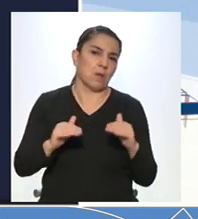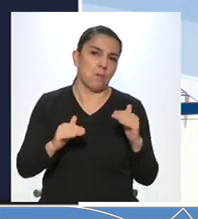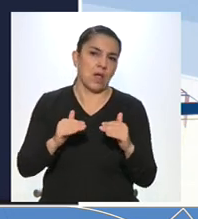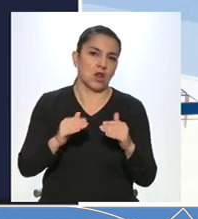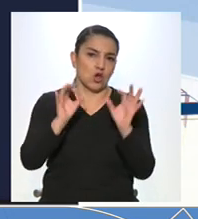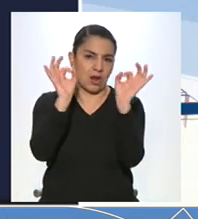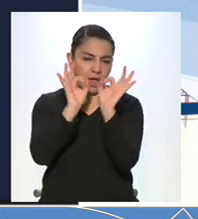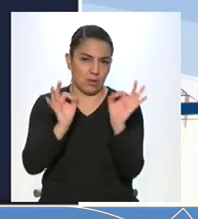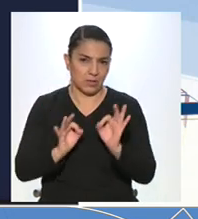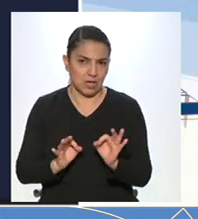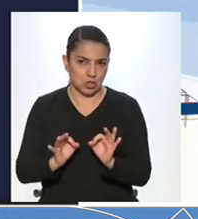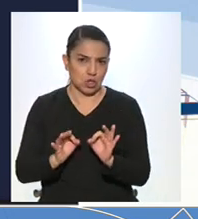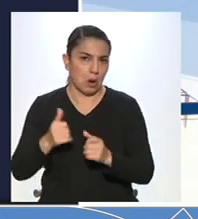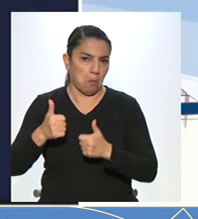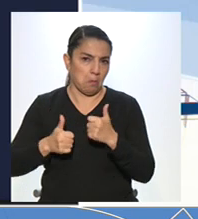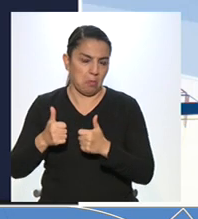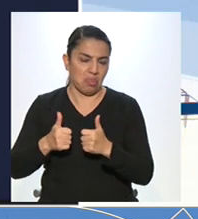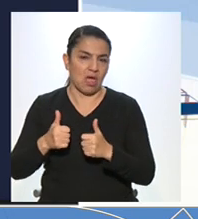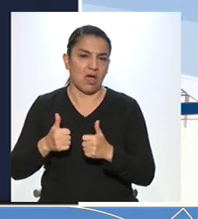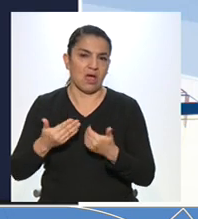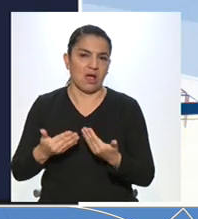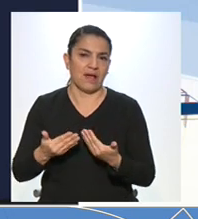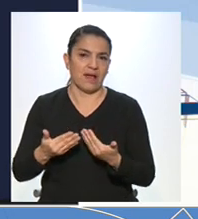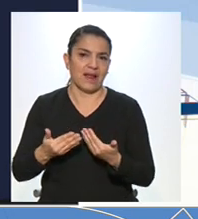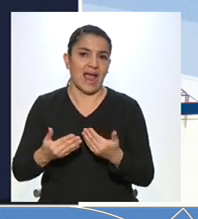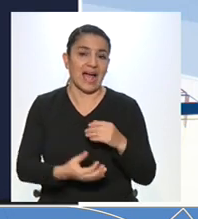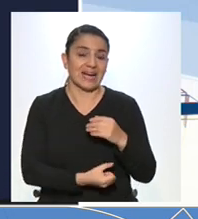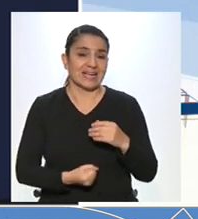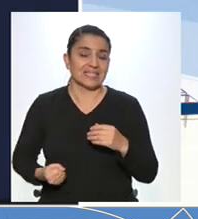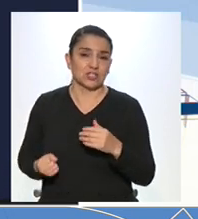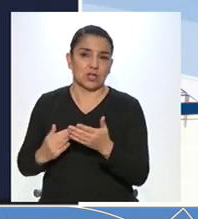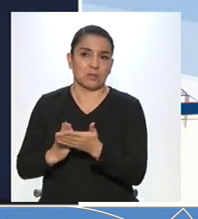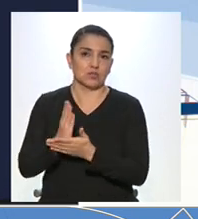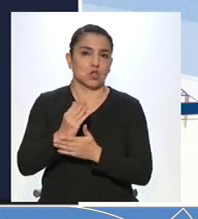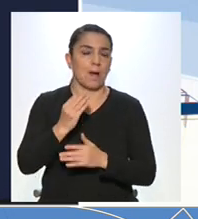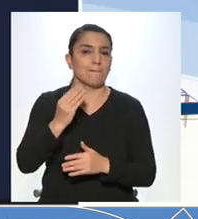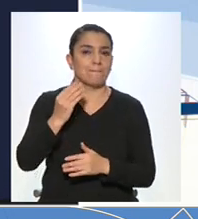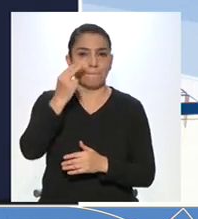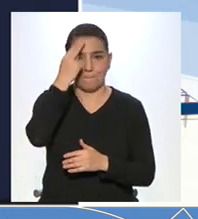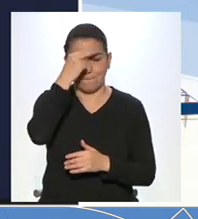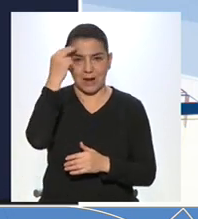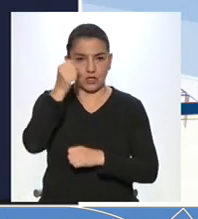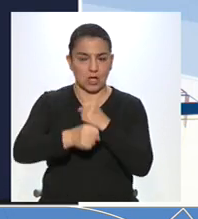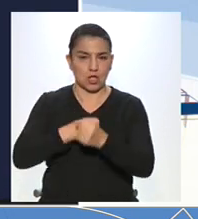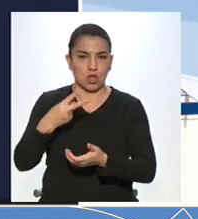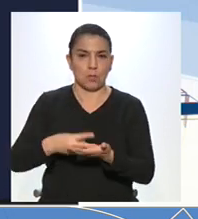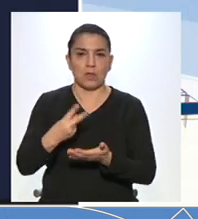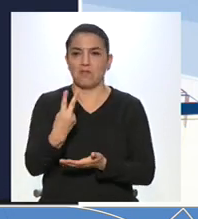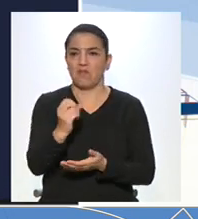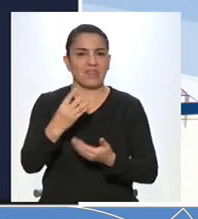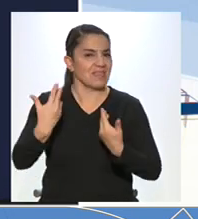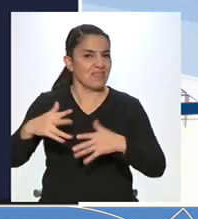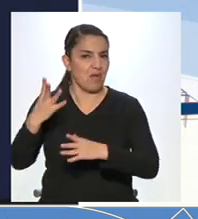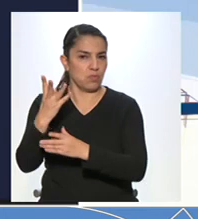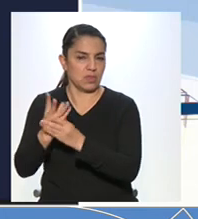definiciones técnicas, la recesión iniciada en marzo de 2020 ha concluido. Si comparamos este episodio